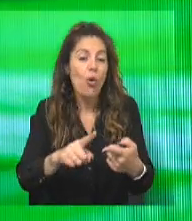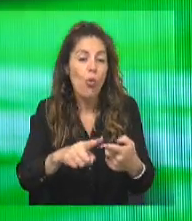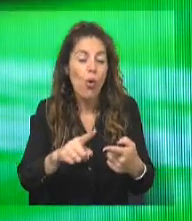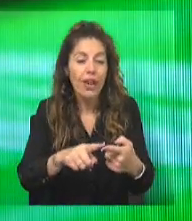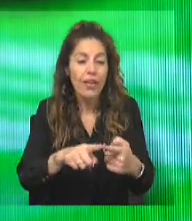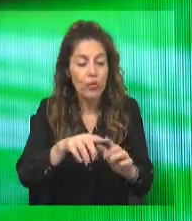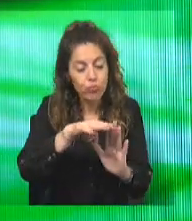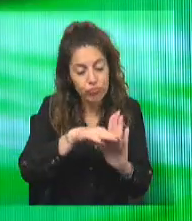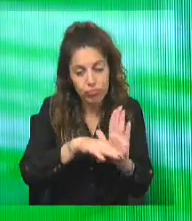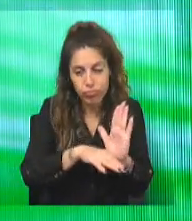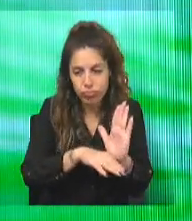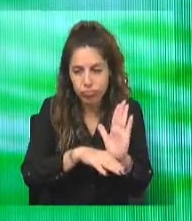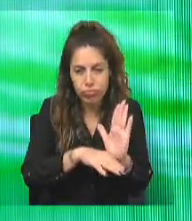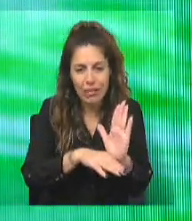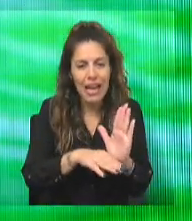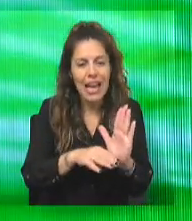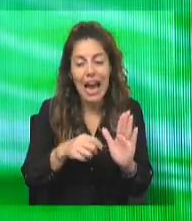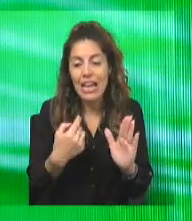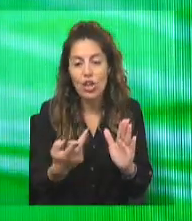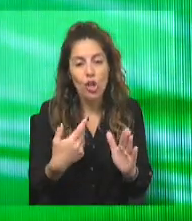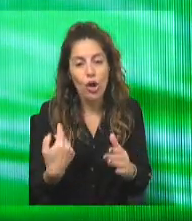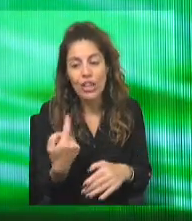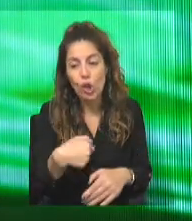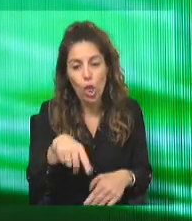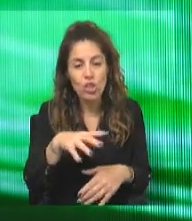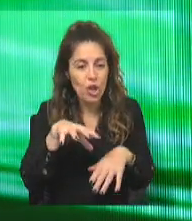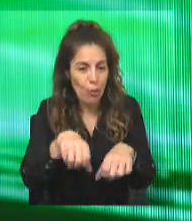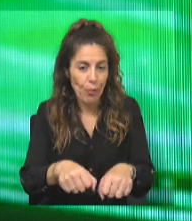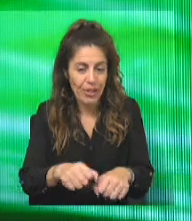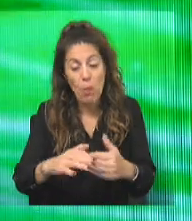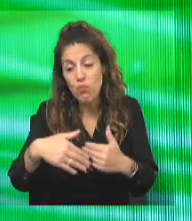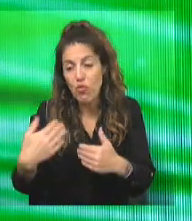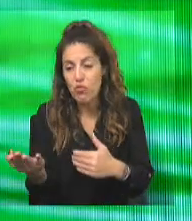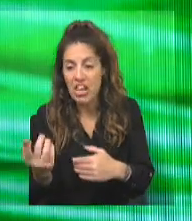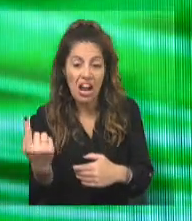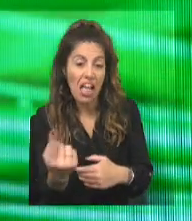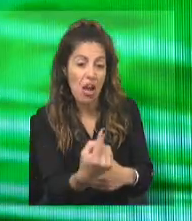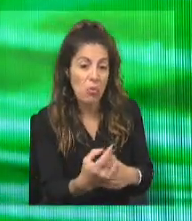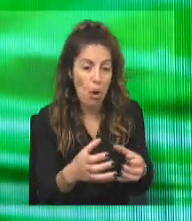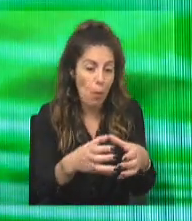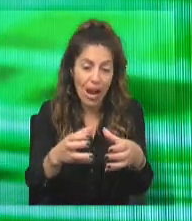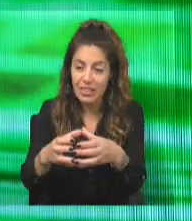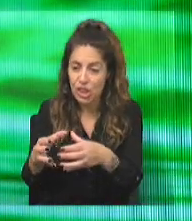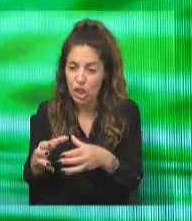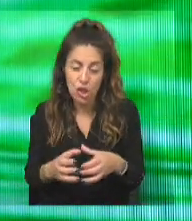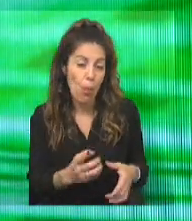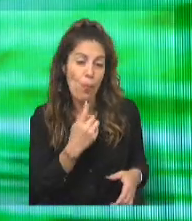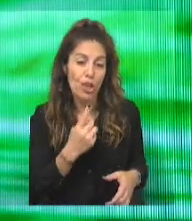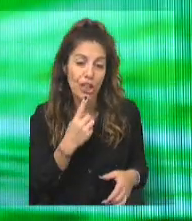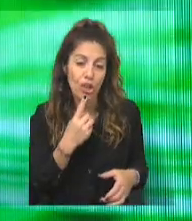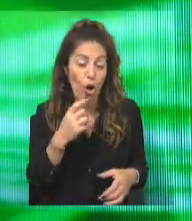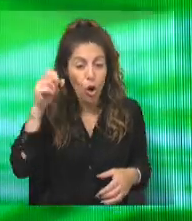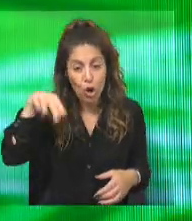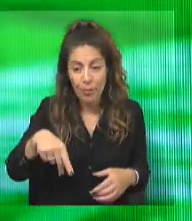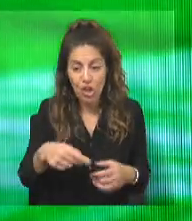una en un documento A qué se comprometen y por fuera de eso cada uno es un partido político que actúa como le parece